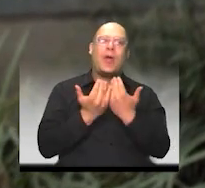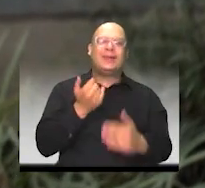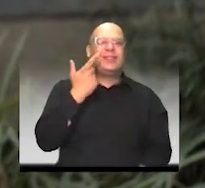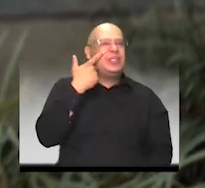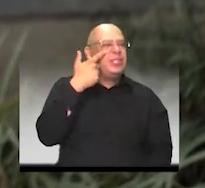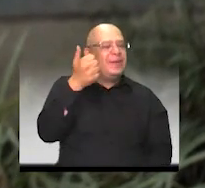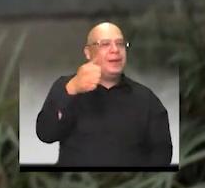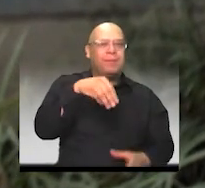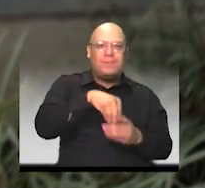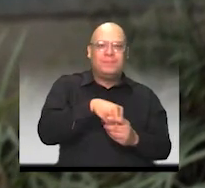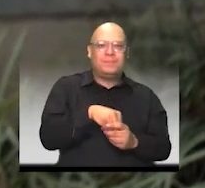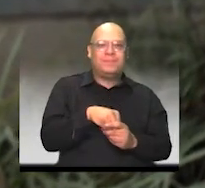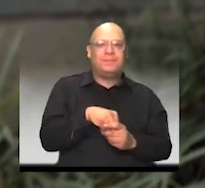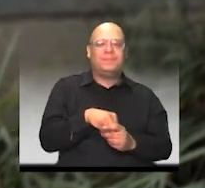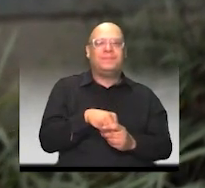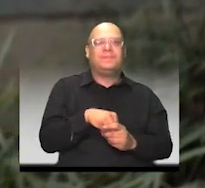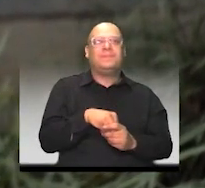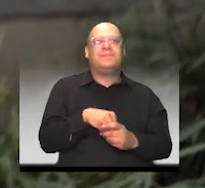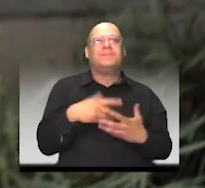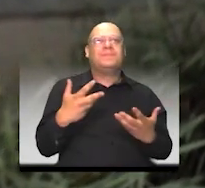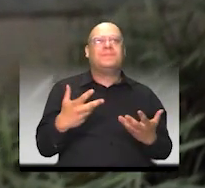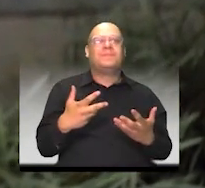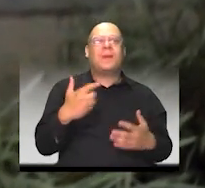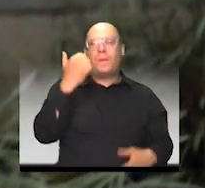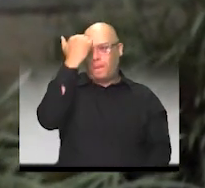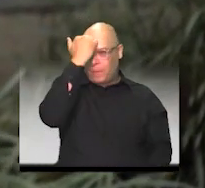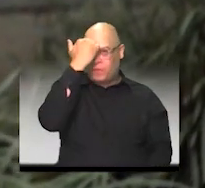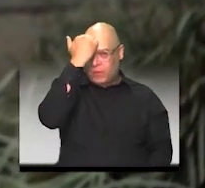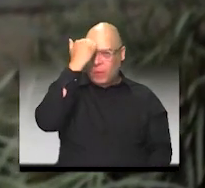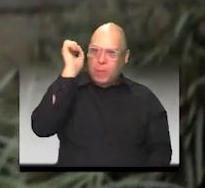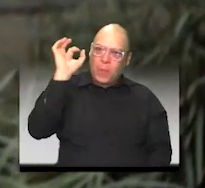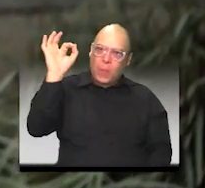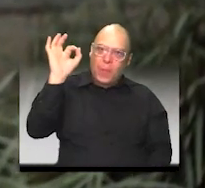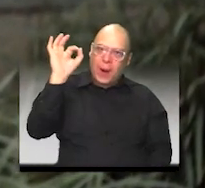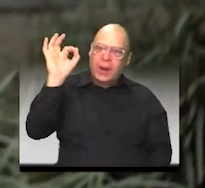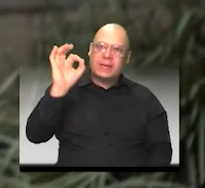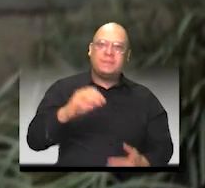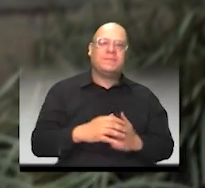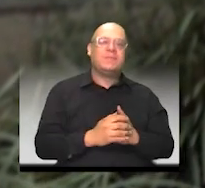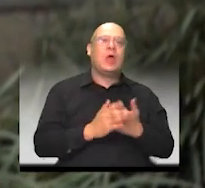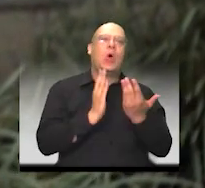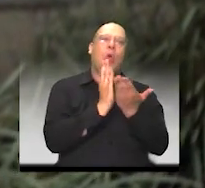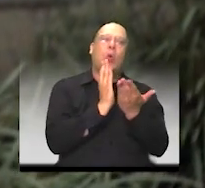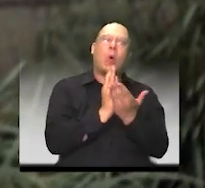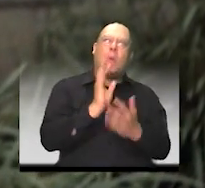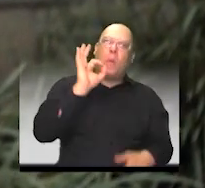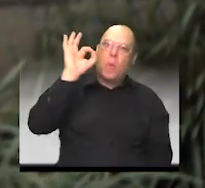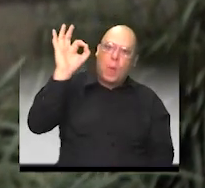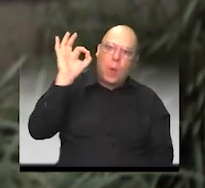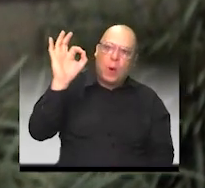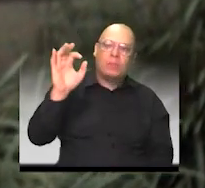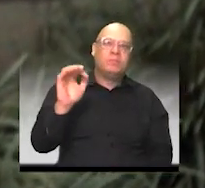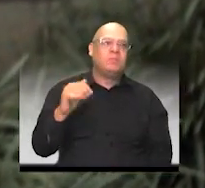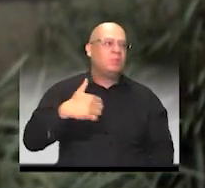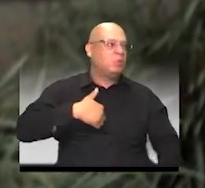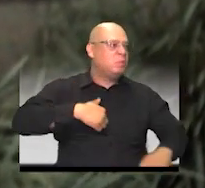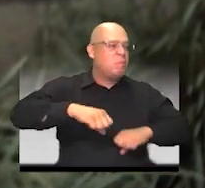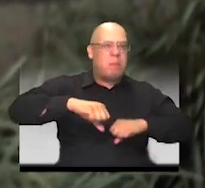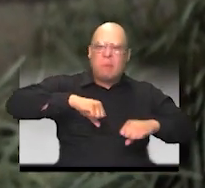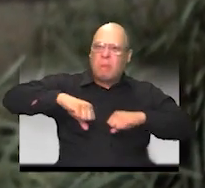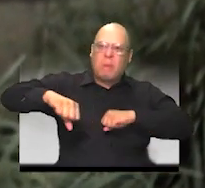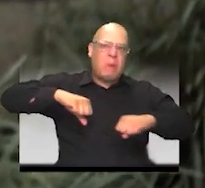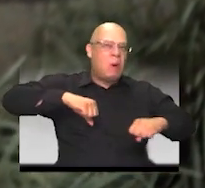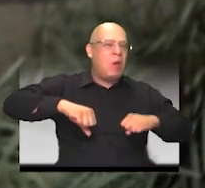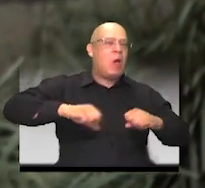que hay muy buenos profesores, la educación es muy buena, me desenvuelvo muy bien en